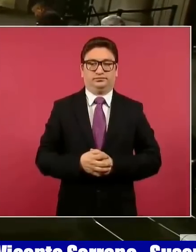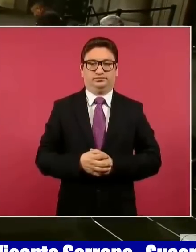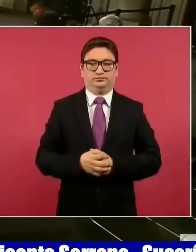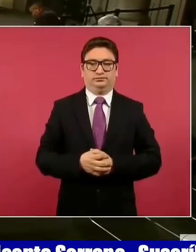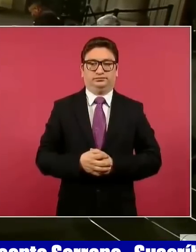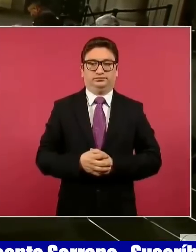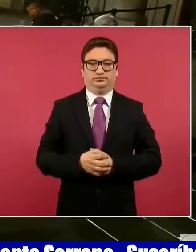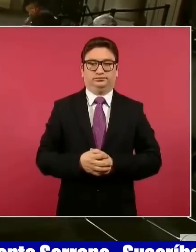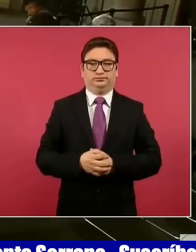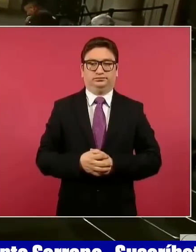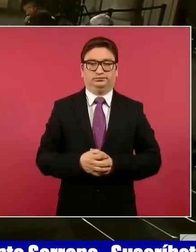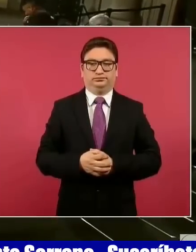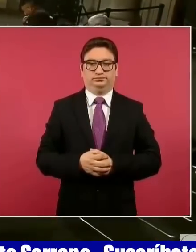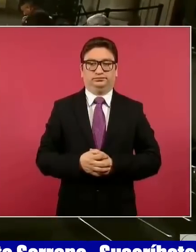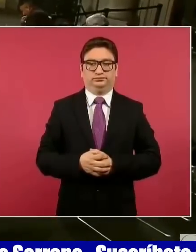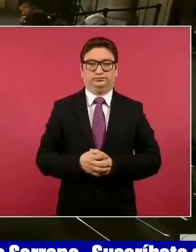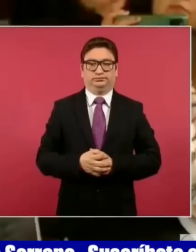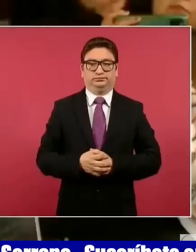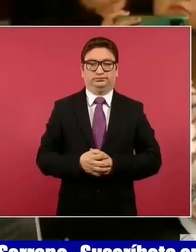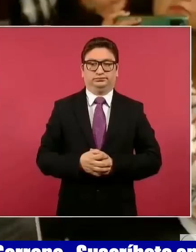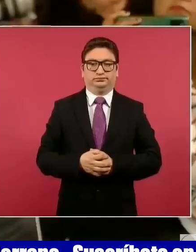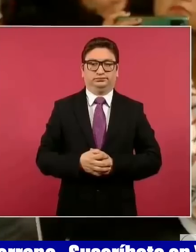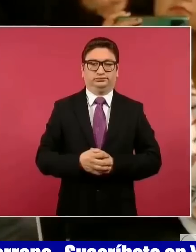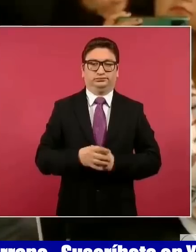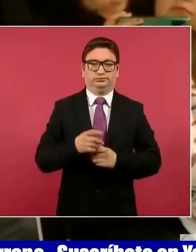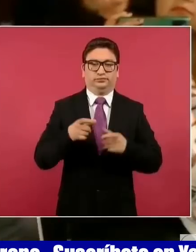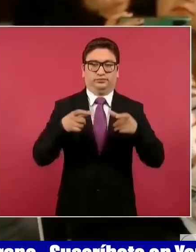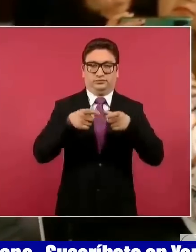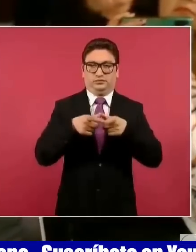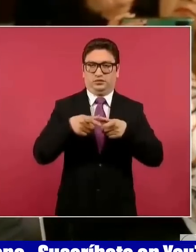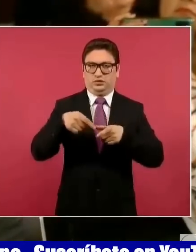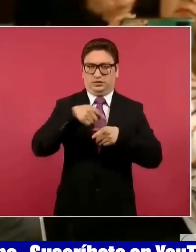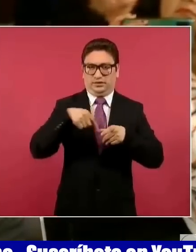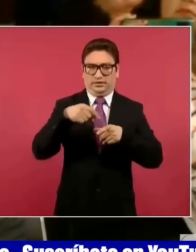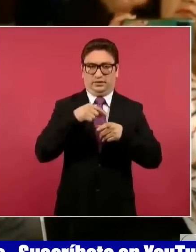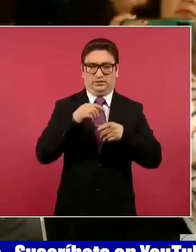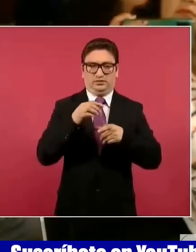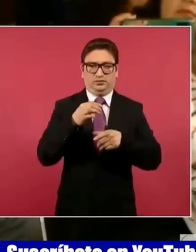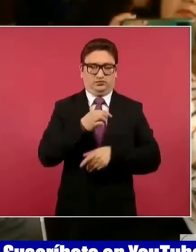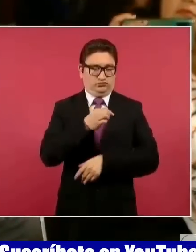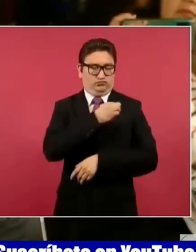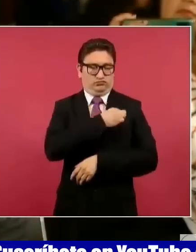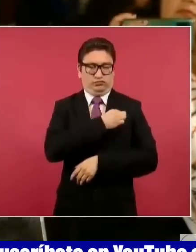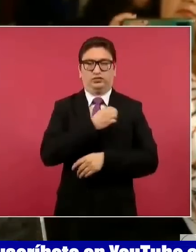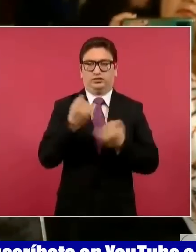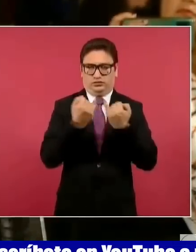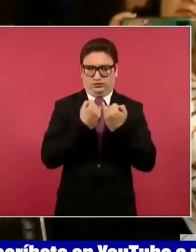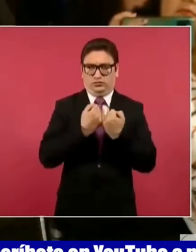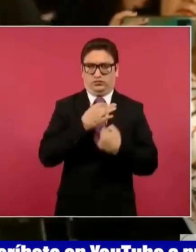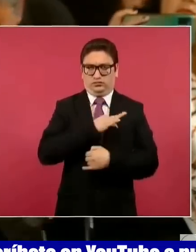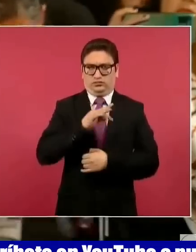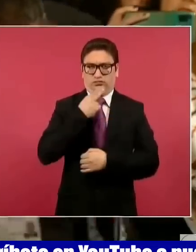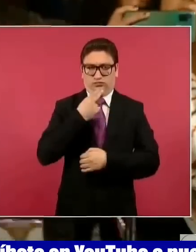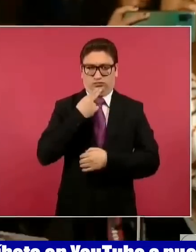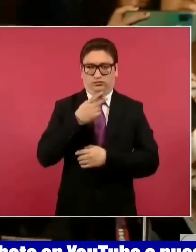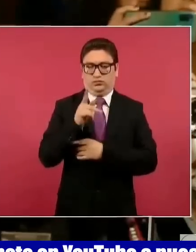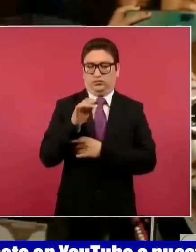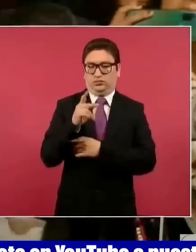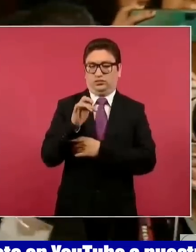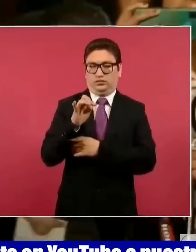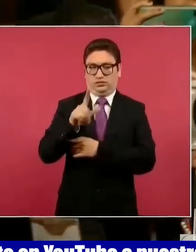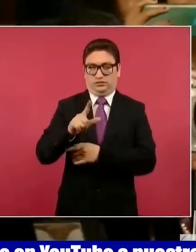llama Santa Claus, la película, que es políticamente incorrecta, la vi